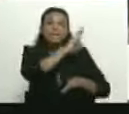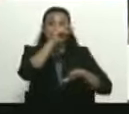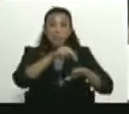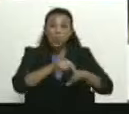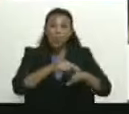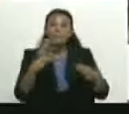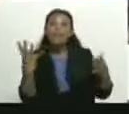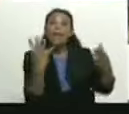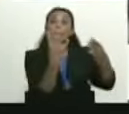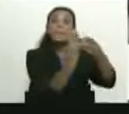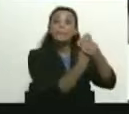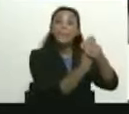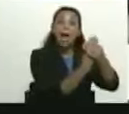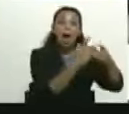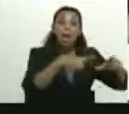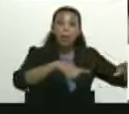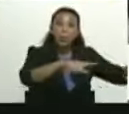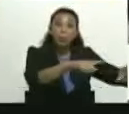de Primaria,